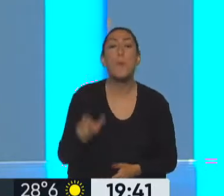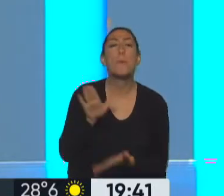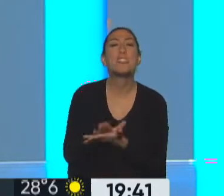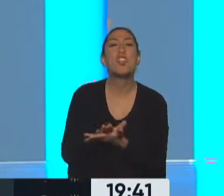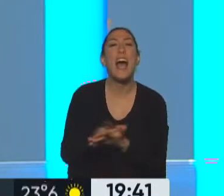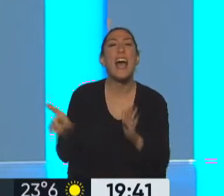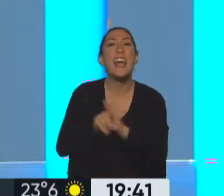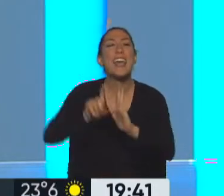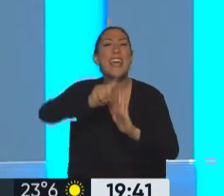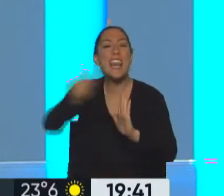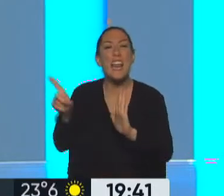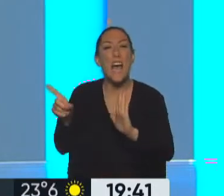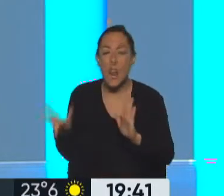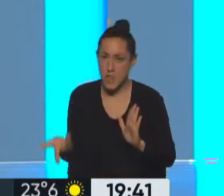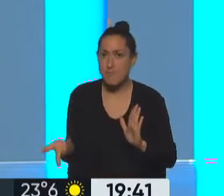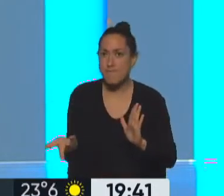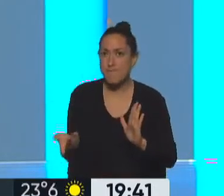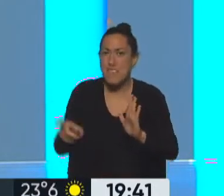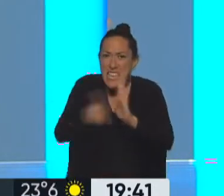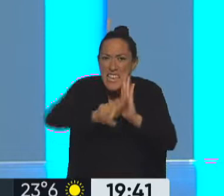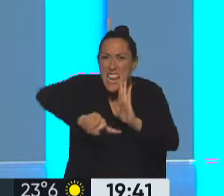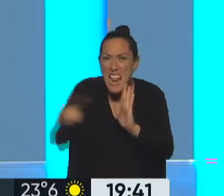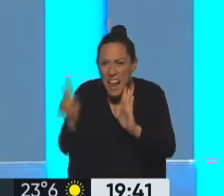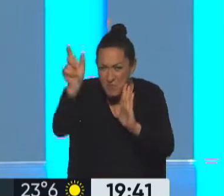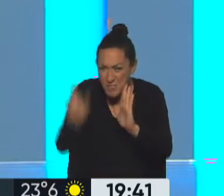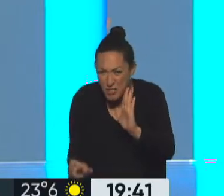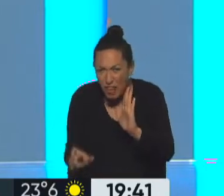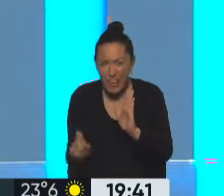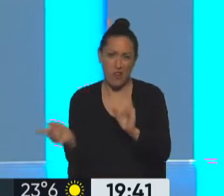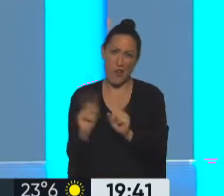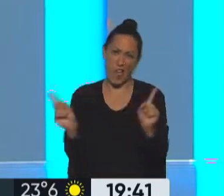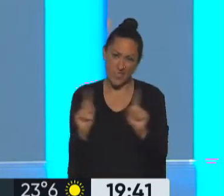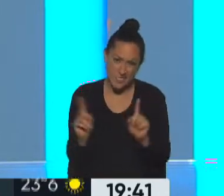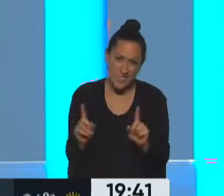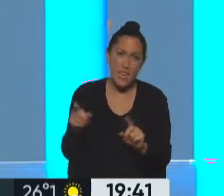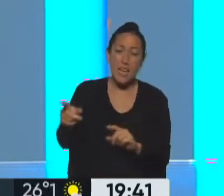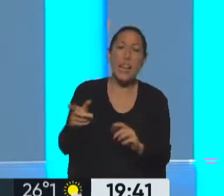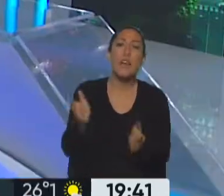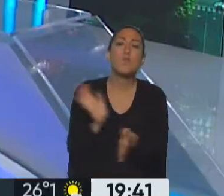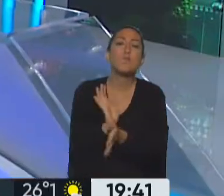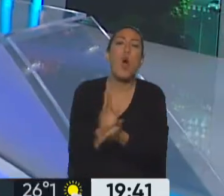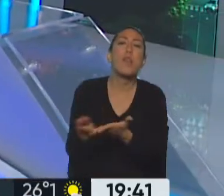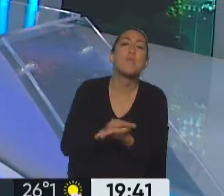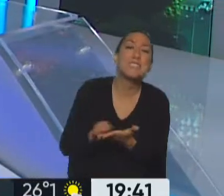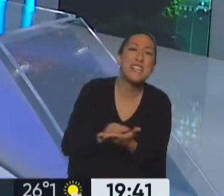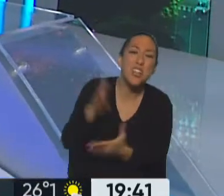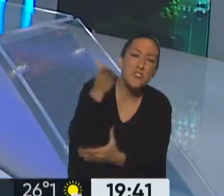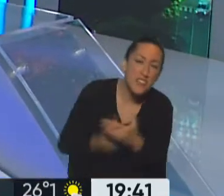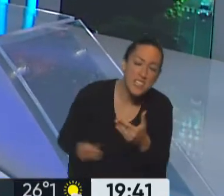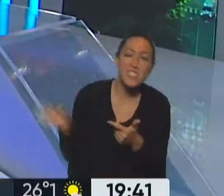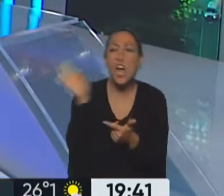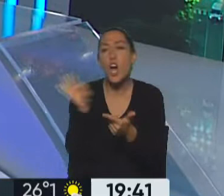ninguna persona ilegal es ilegal en todo caso habrá cometido una falta administrativa tiene una